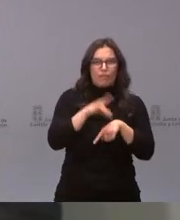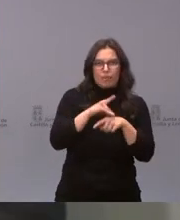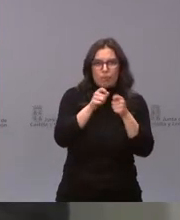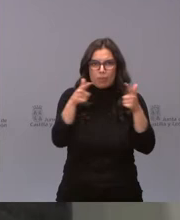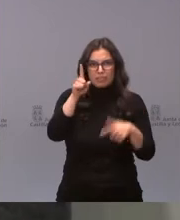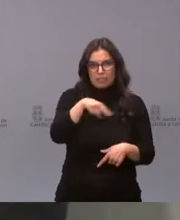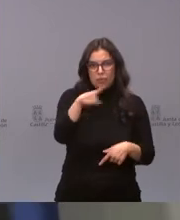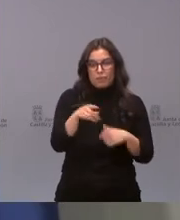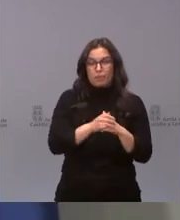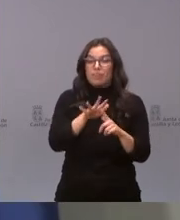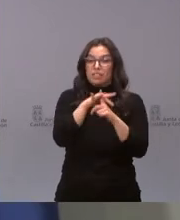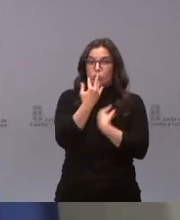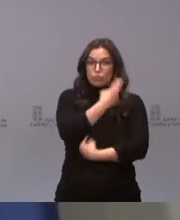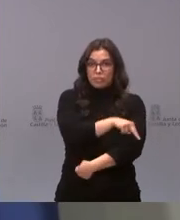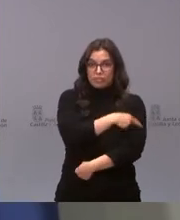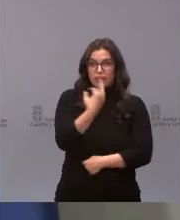que la situación sanitaria